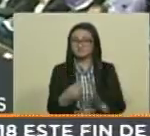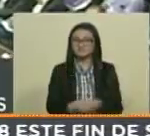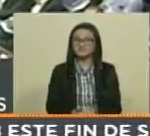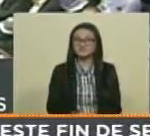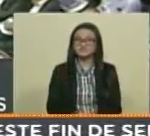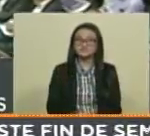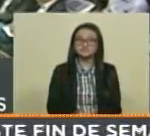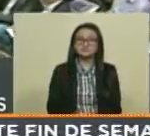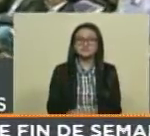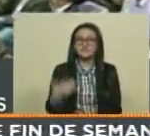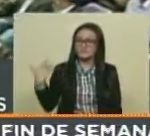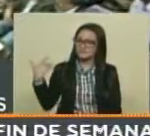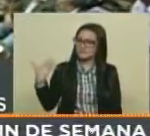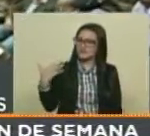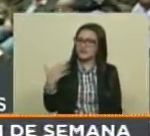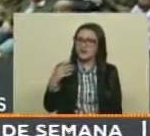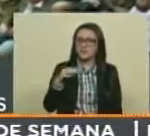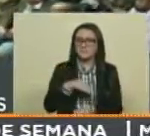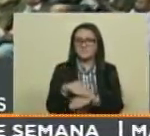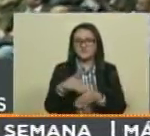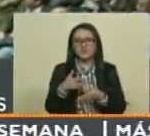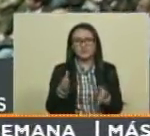aquel Ministerio Público tocado